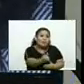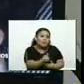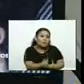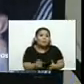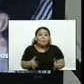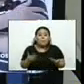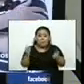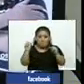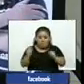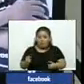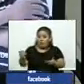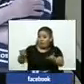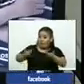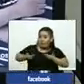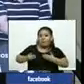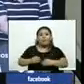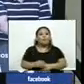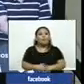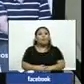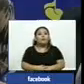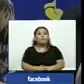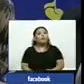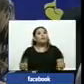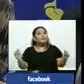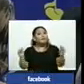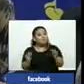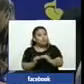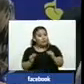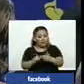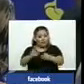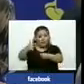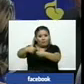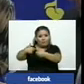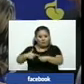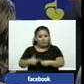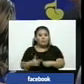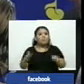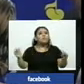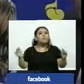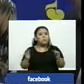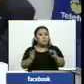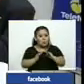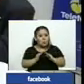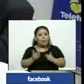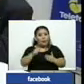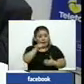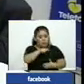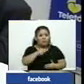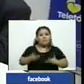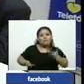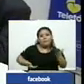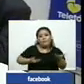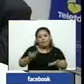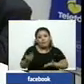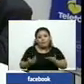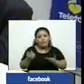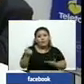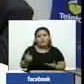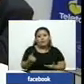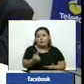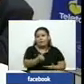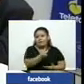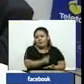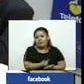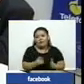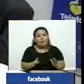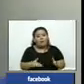a contribuir con la causa. También las estaciones de servicio Texaco tendrán a disposición de los clientes las